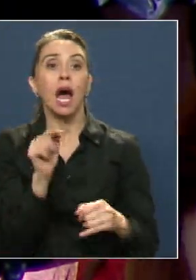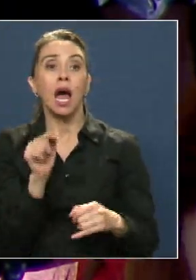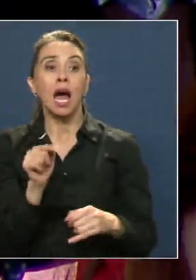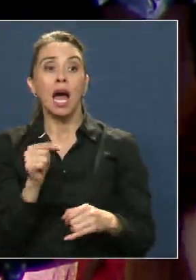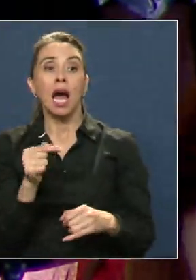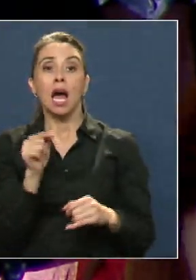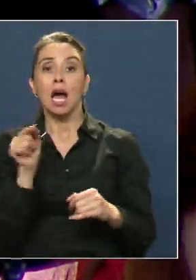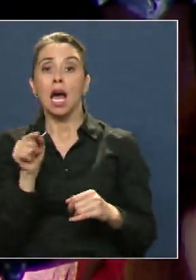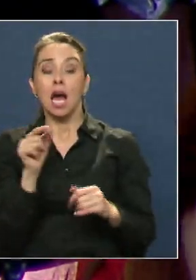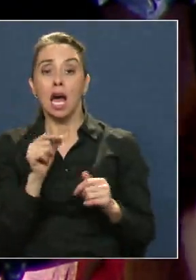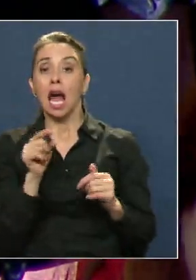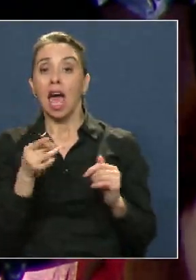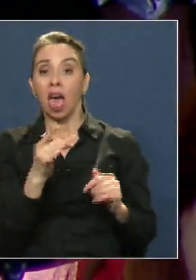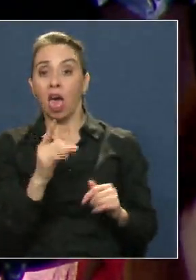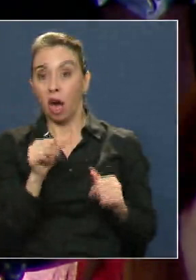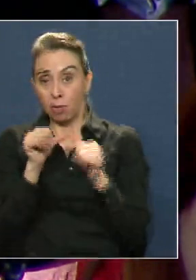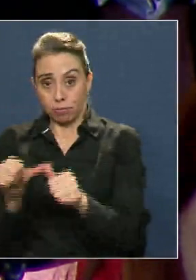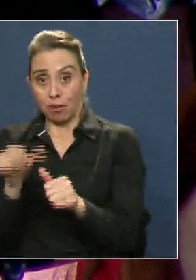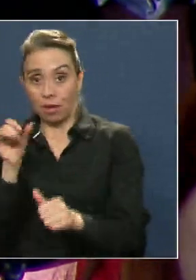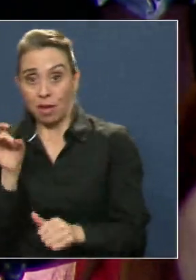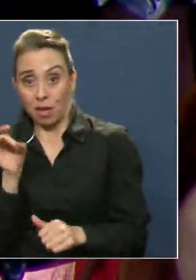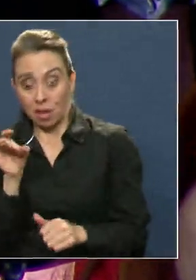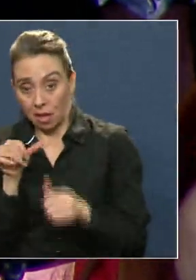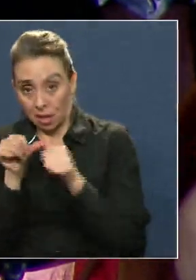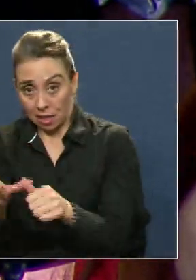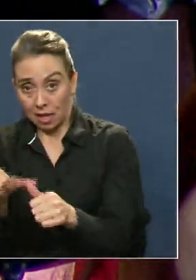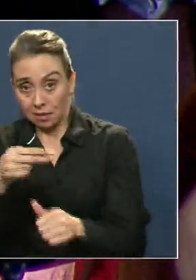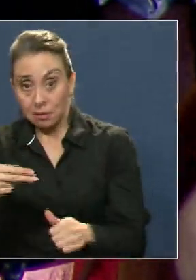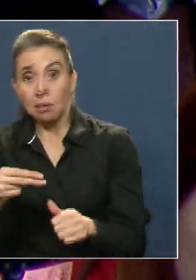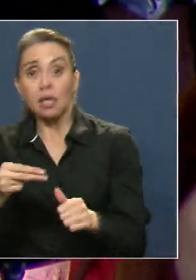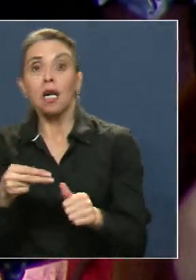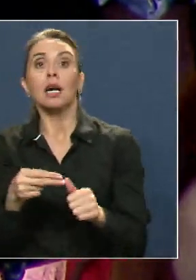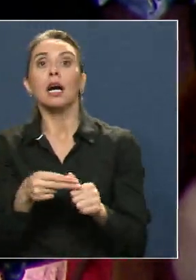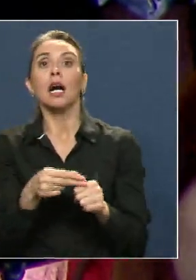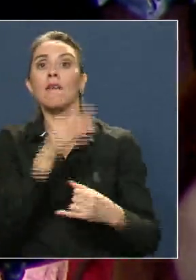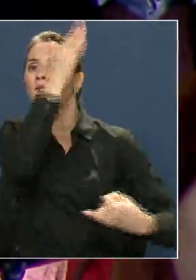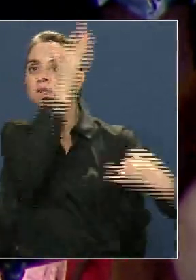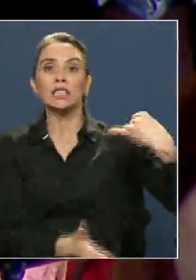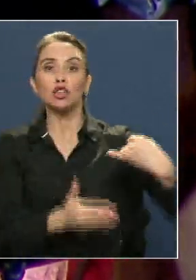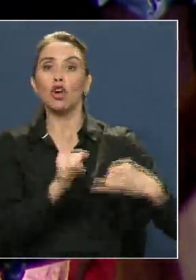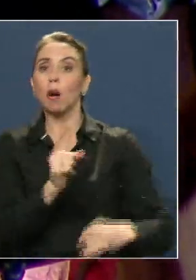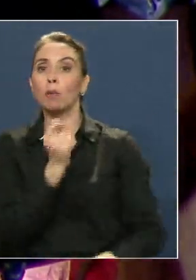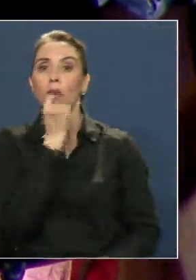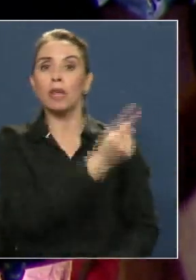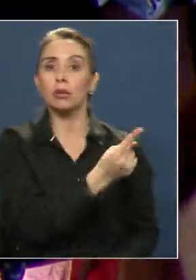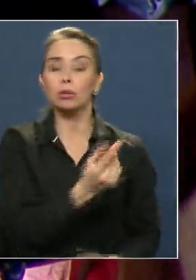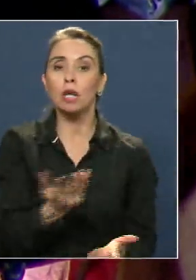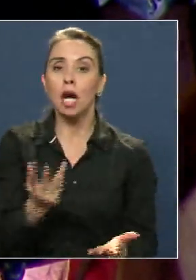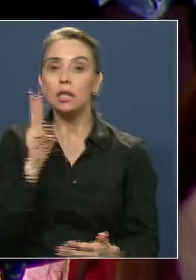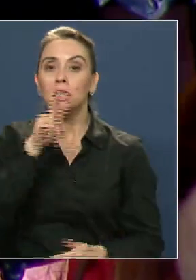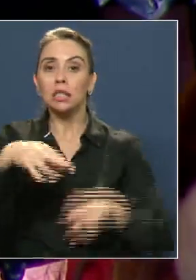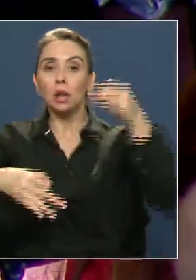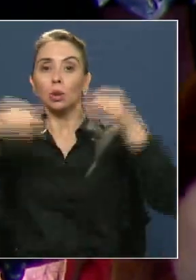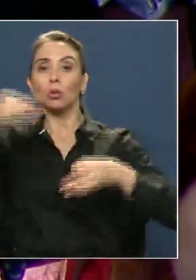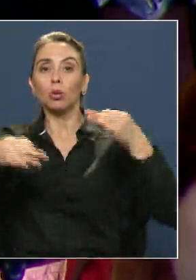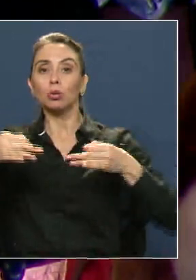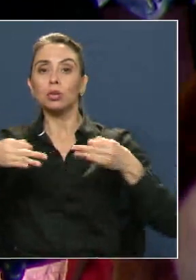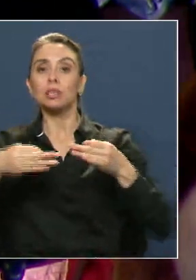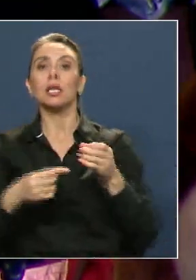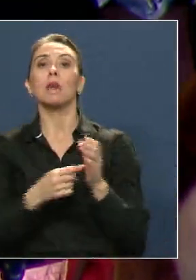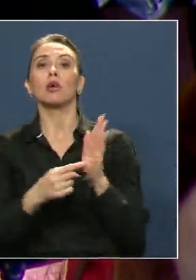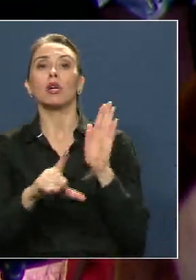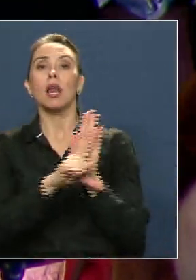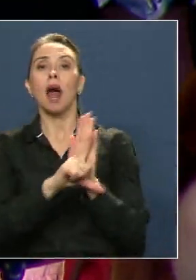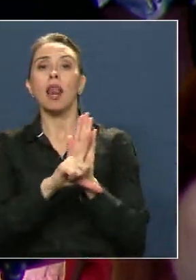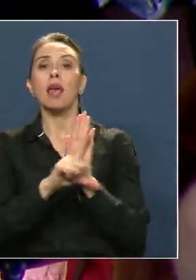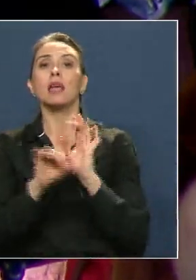su delito, según el ordenamiento actual, podría quedar en impunidad a la luz de esta nueva legislación que establece la